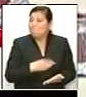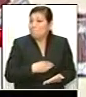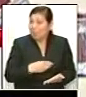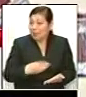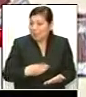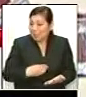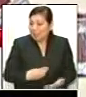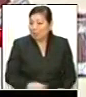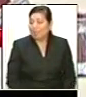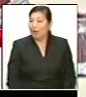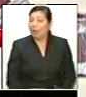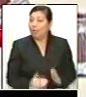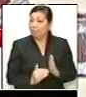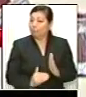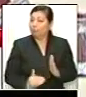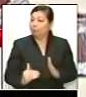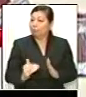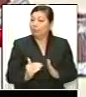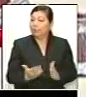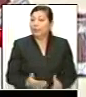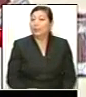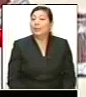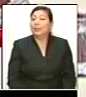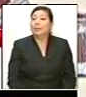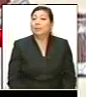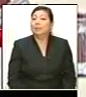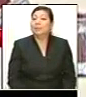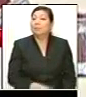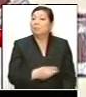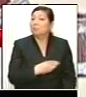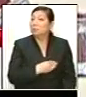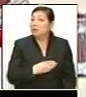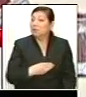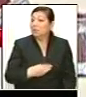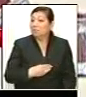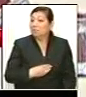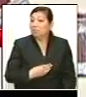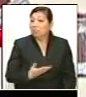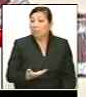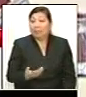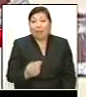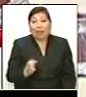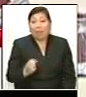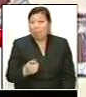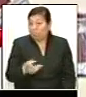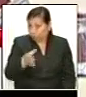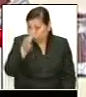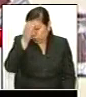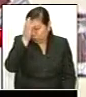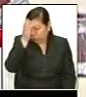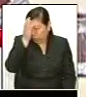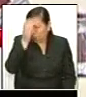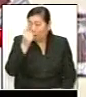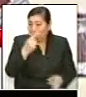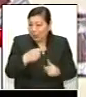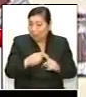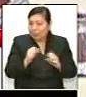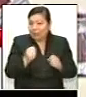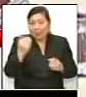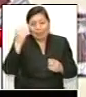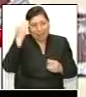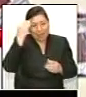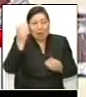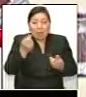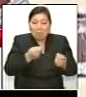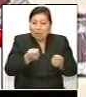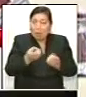esté a la altura de las circunstancias. El ministro Edmer Trujillo es una persona muy capaz, estoy segura,